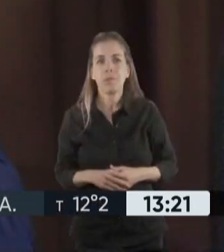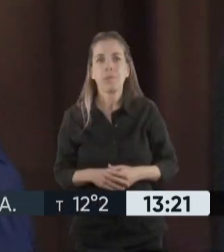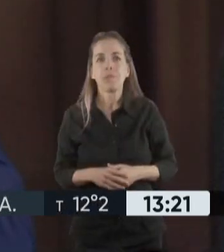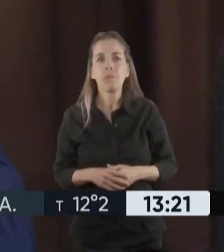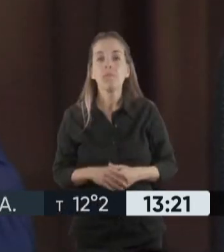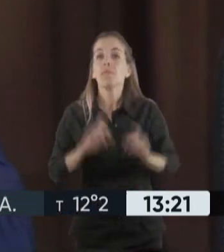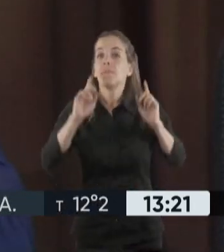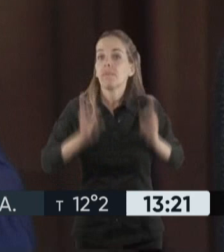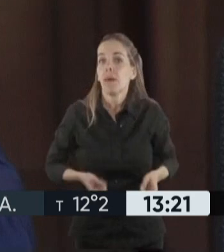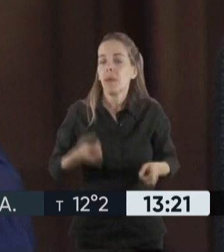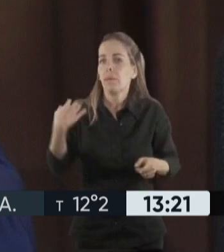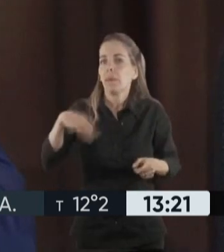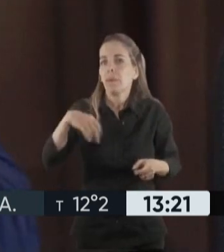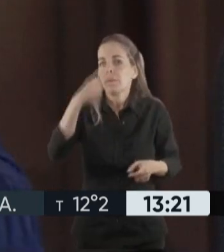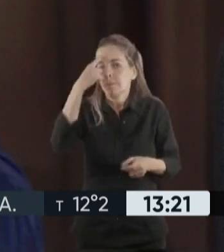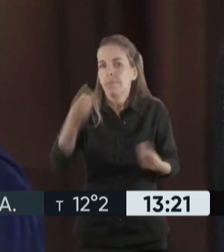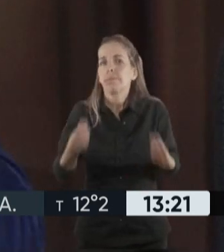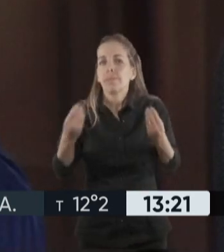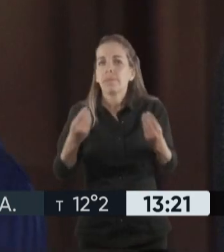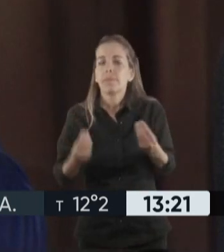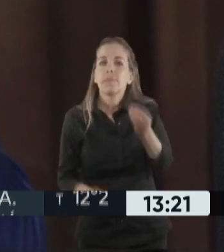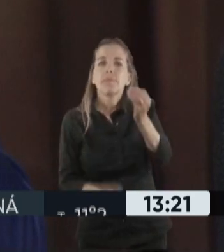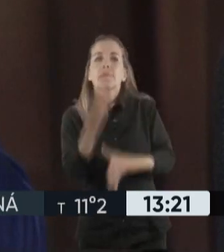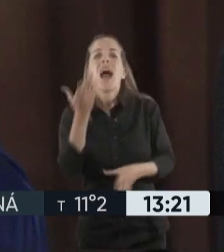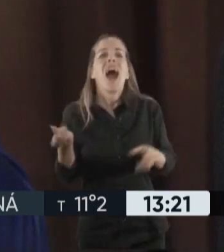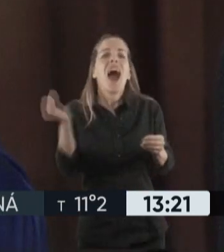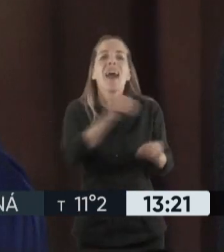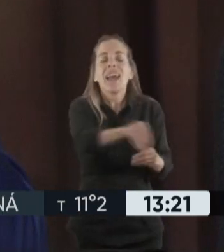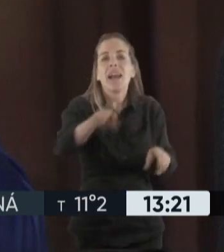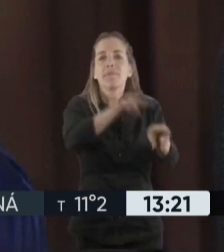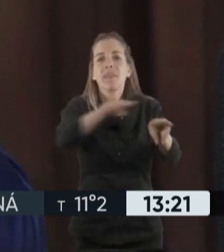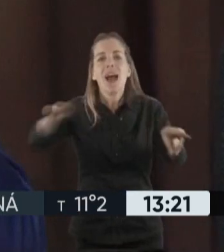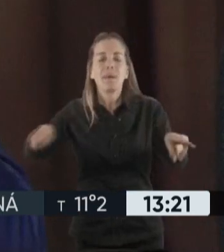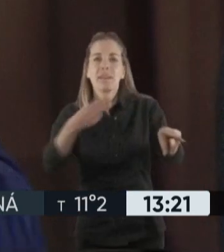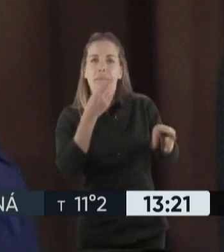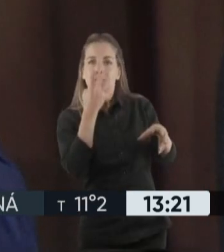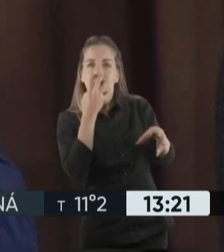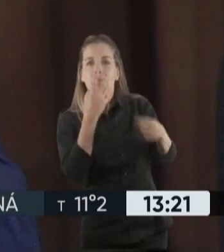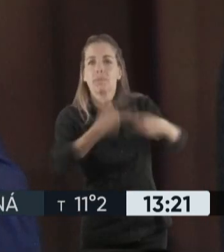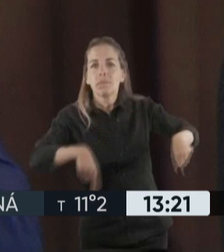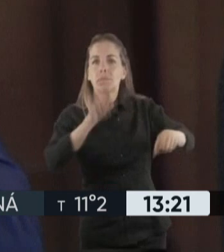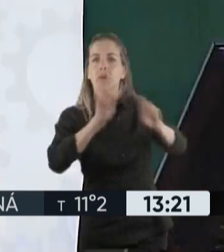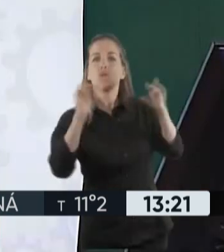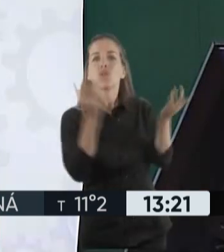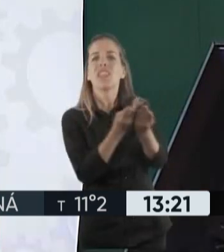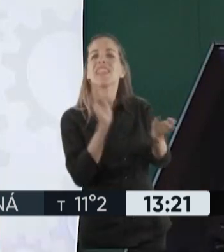Tuvimos que crear 4.000 camas nuevas de terapia intensiva a lo largo y a lo ancho de todo el país.